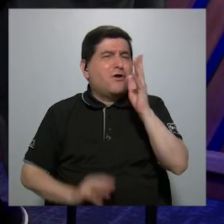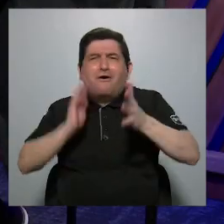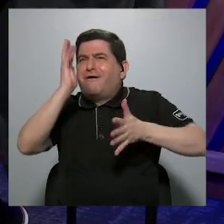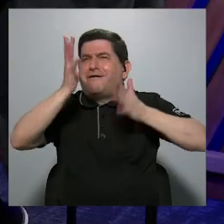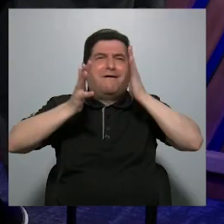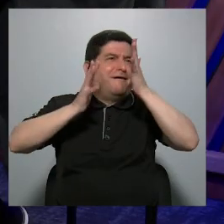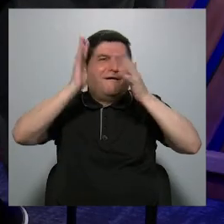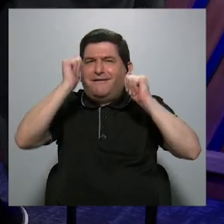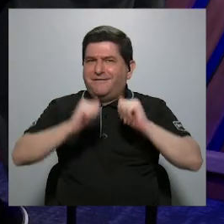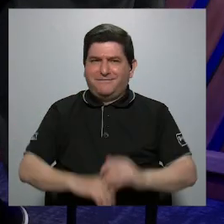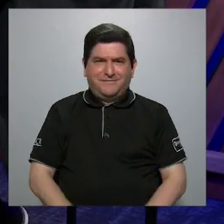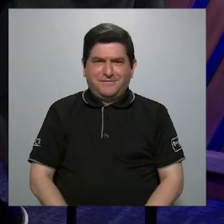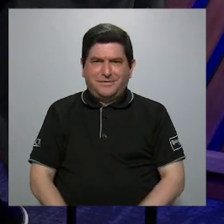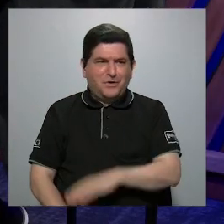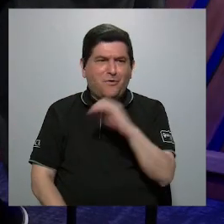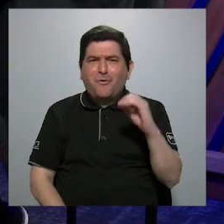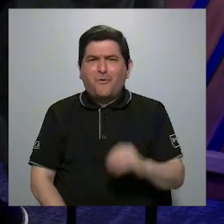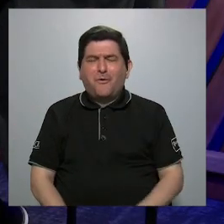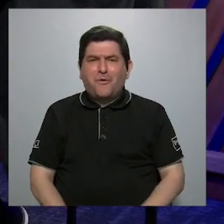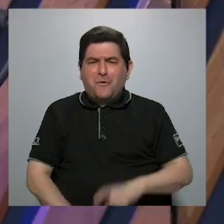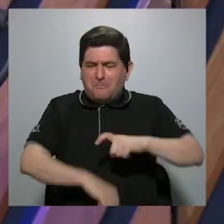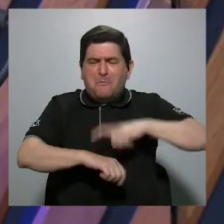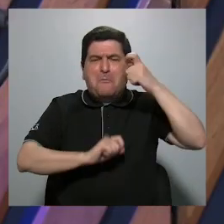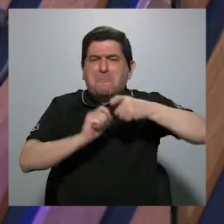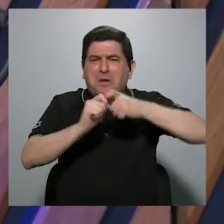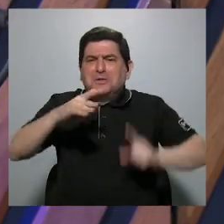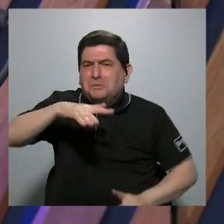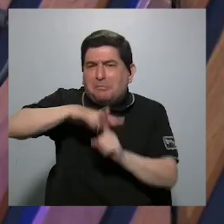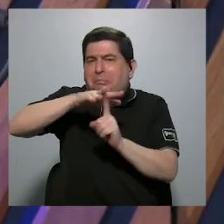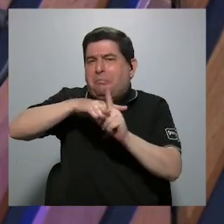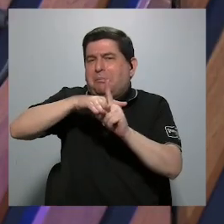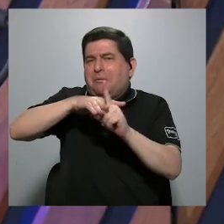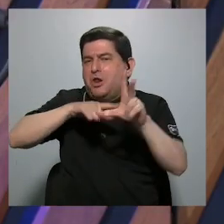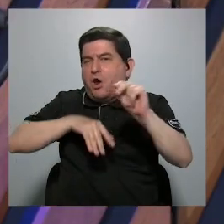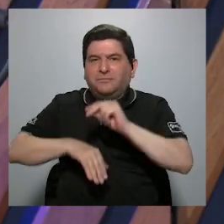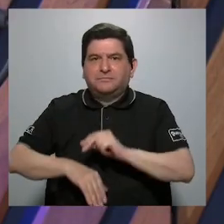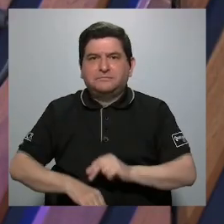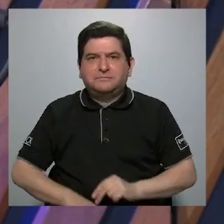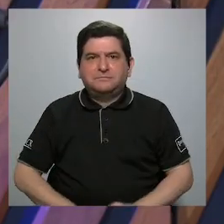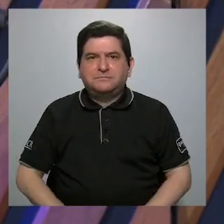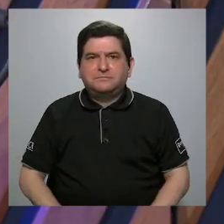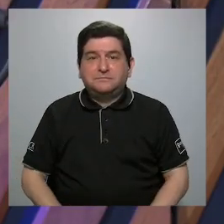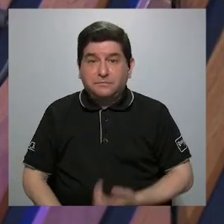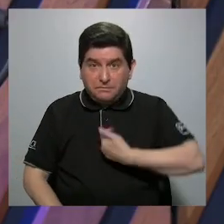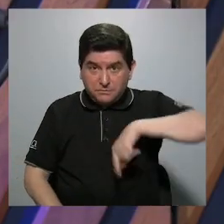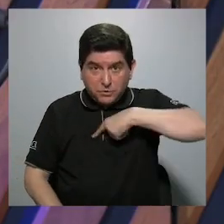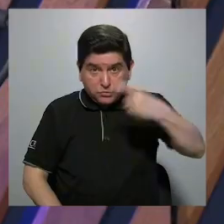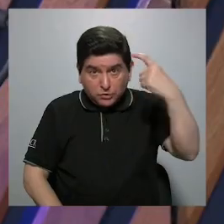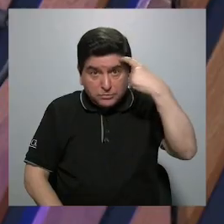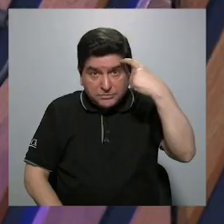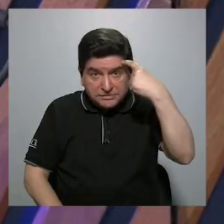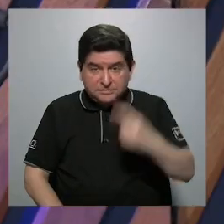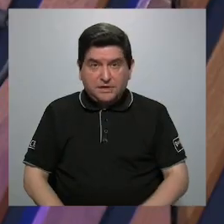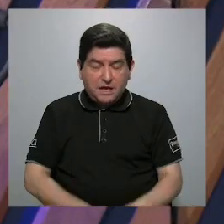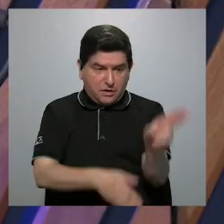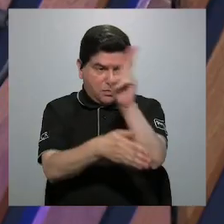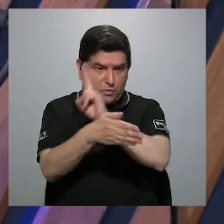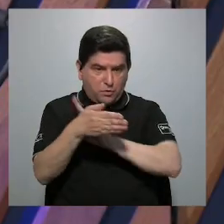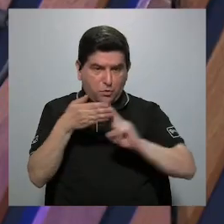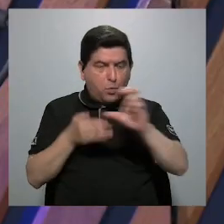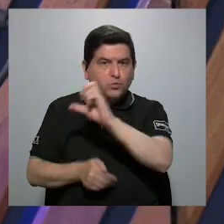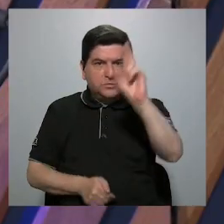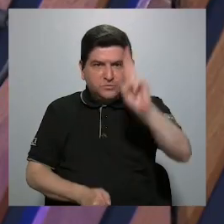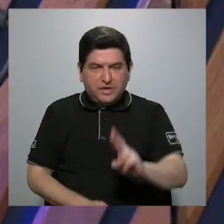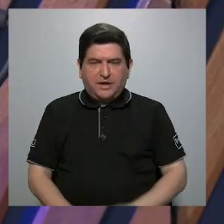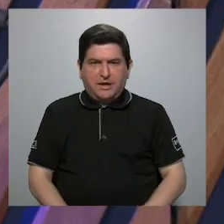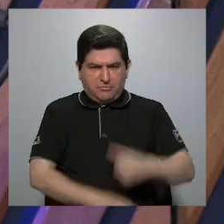son invenciones ni creaciones de un momento dado. Y si bien nosotros consideramos que la Universidad